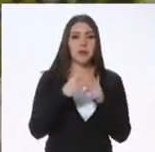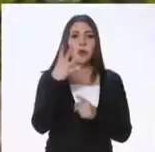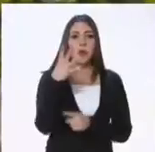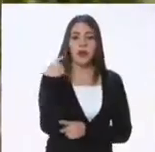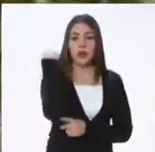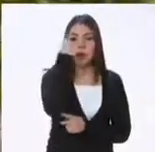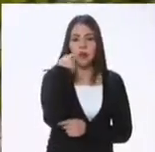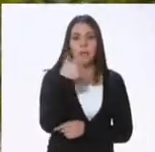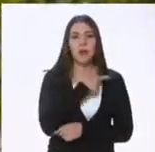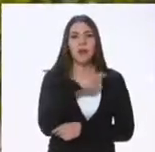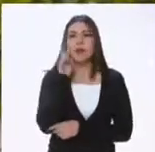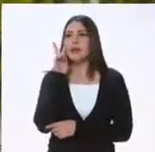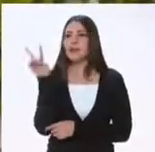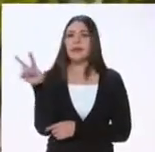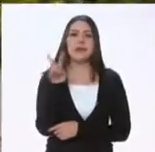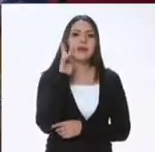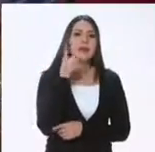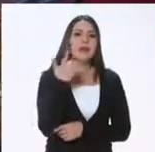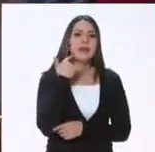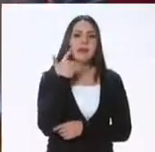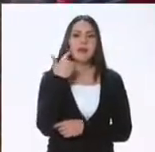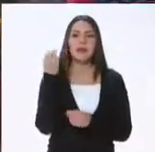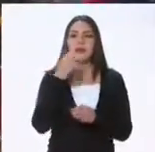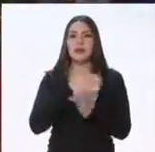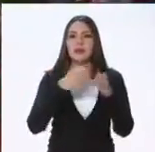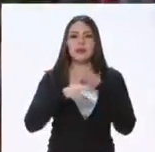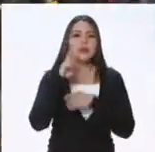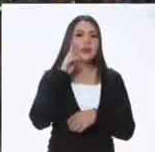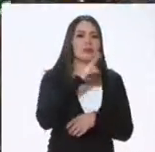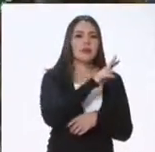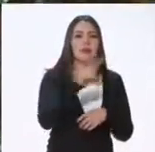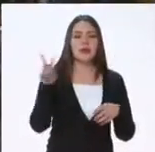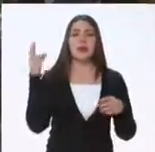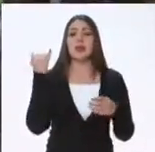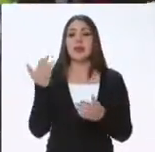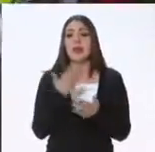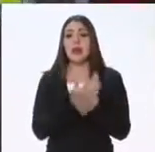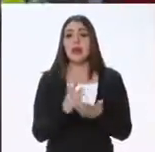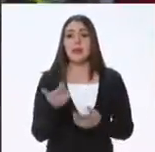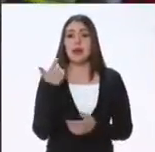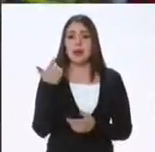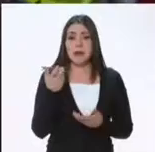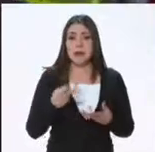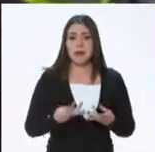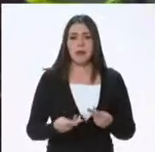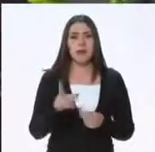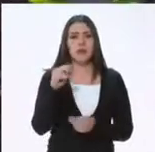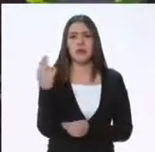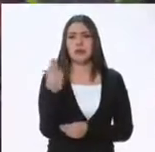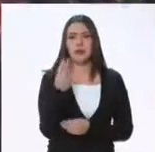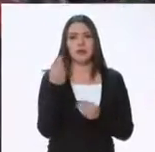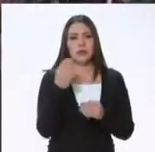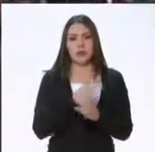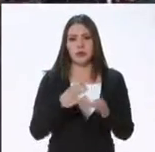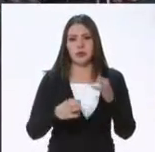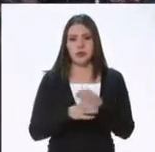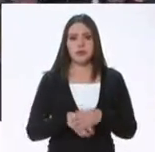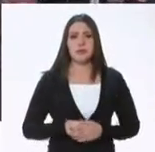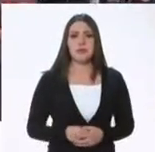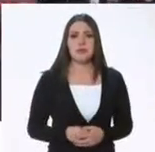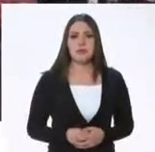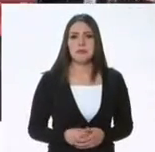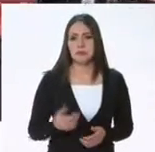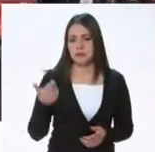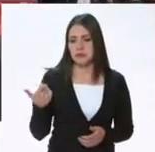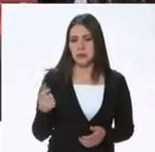paisajes que recorre. Y lo mejor de todo es que de recursos económicos no requiere suficientes. En recursos yo creo que es muy poco lo que